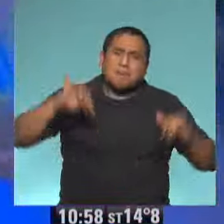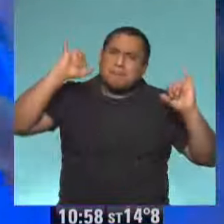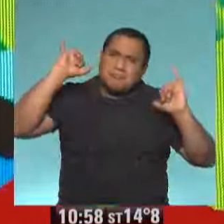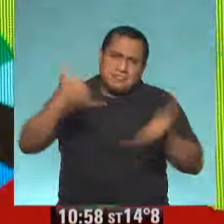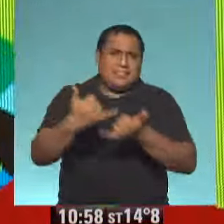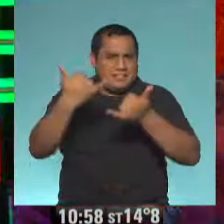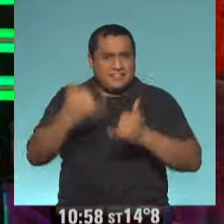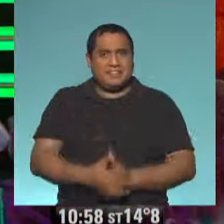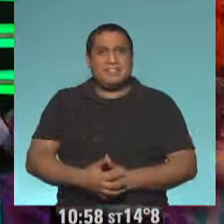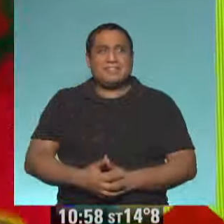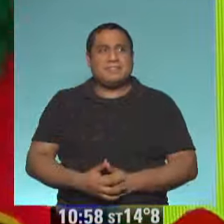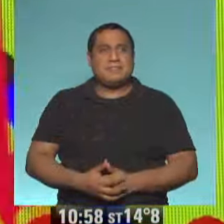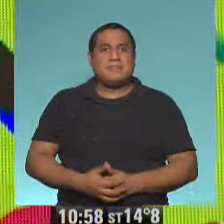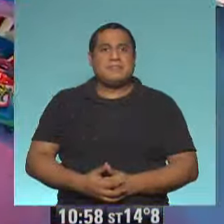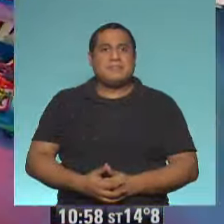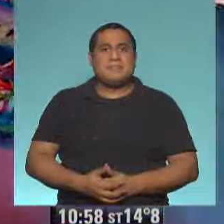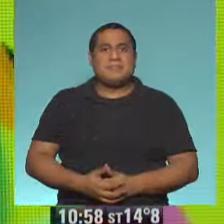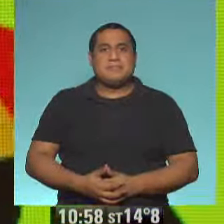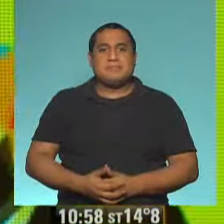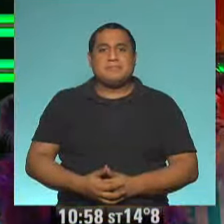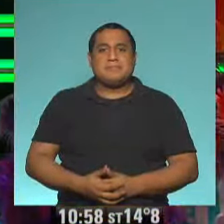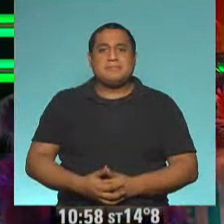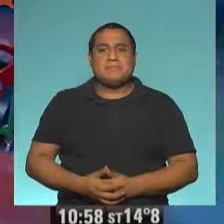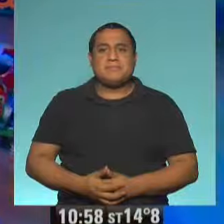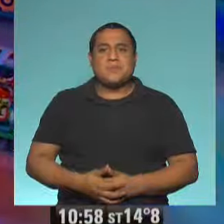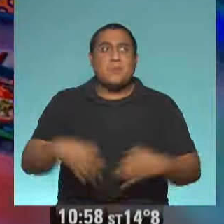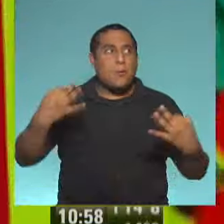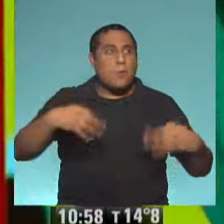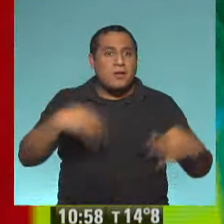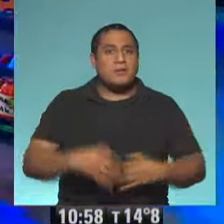sí! ¡Mirá qué bueno quedó!